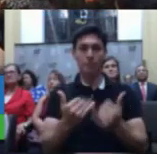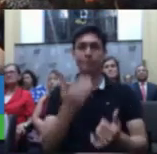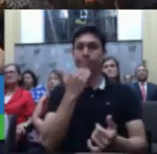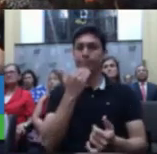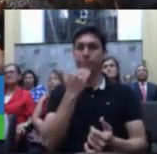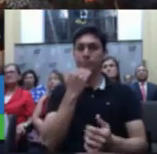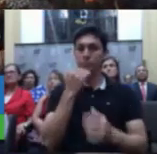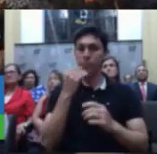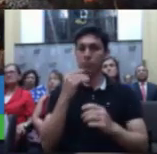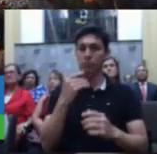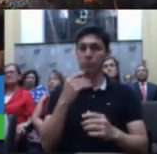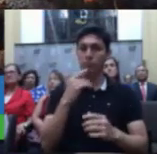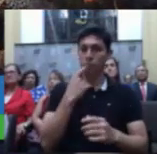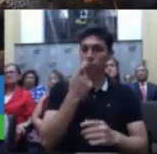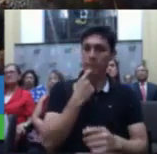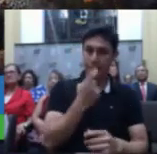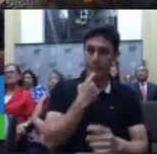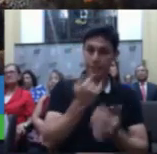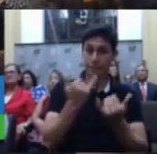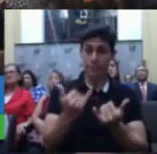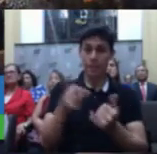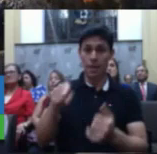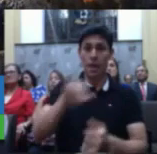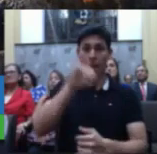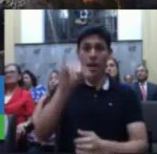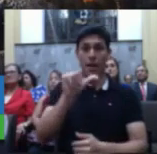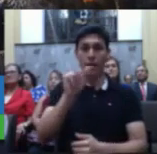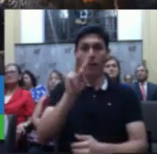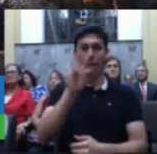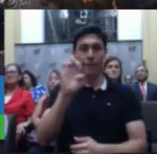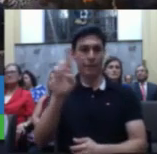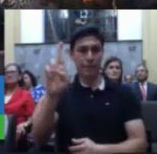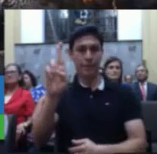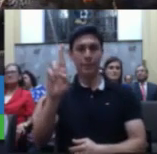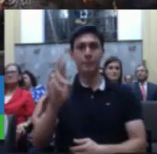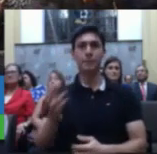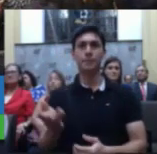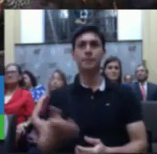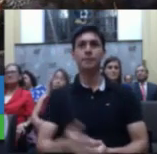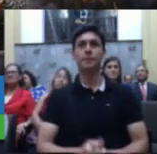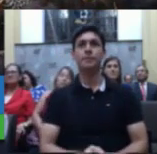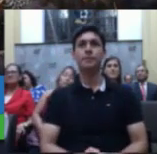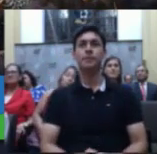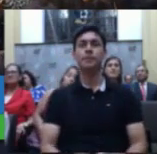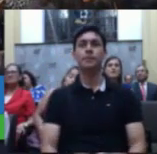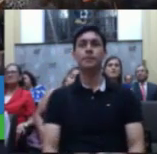del señor Javier de Belaúnde López de Romaña.